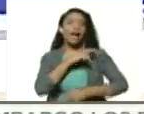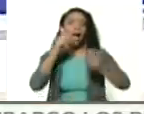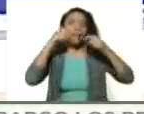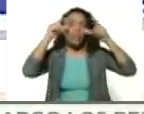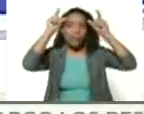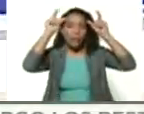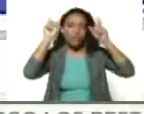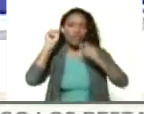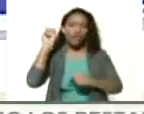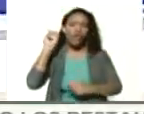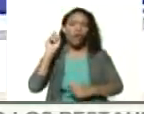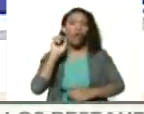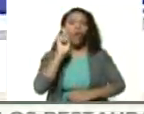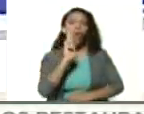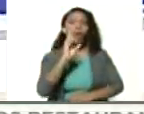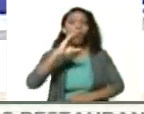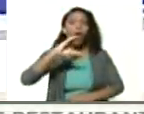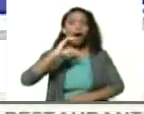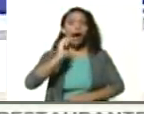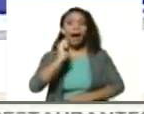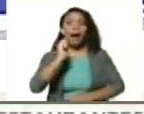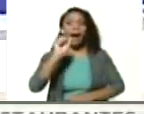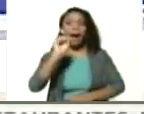en el rectorado de la UCAP,